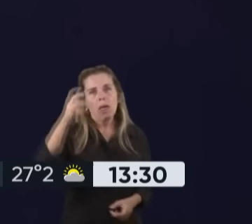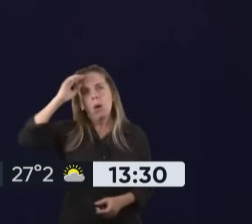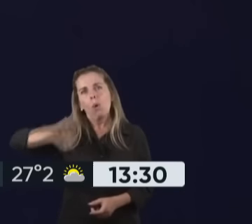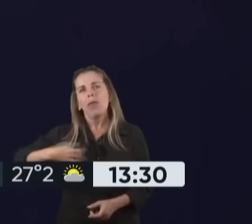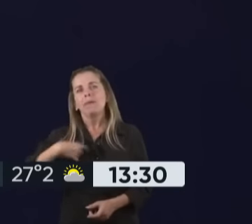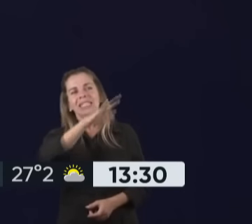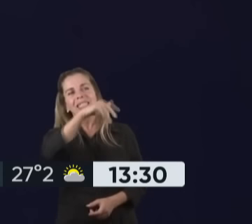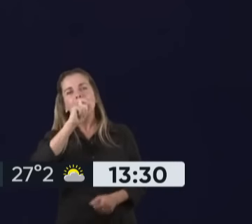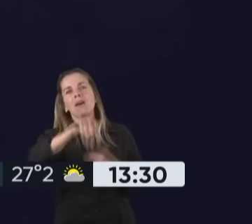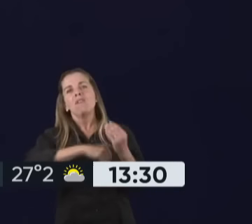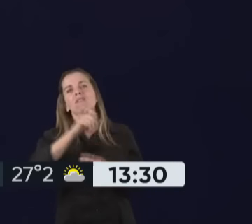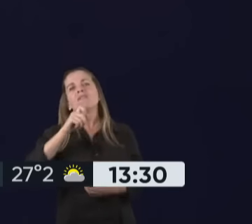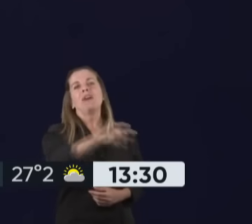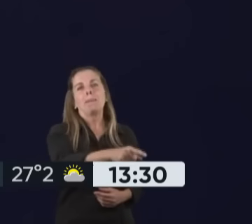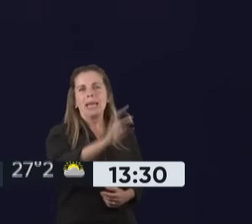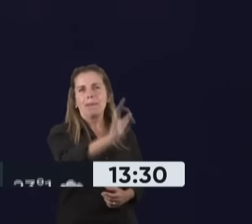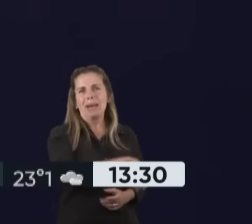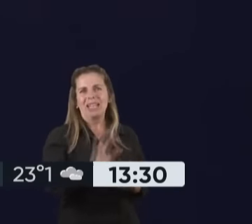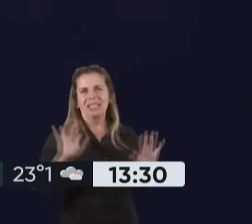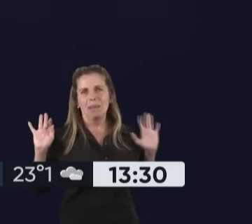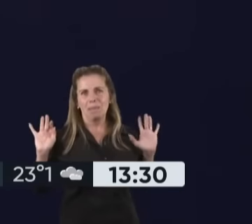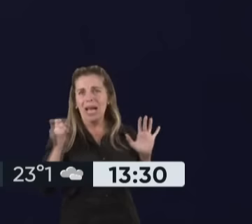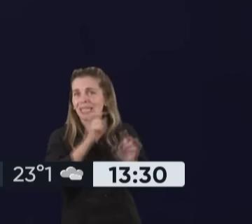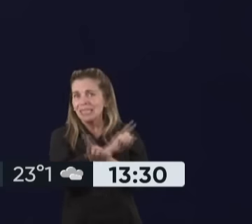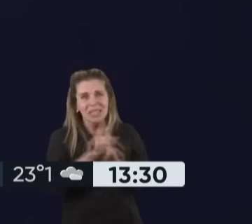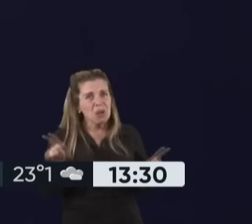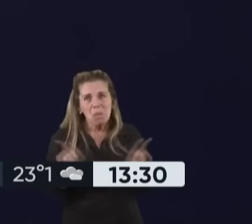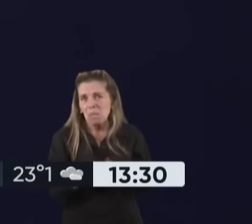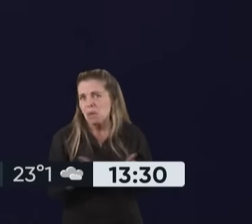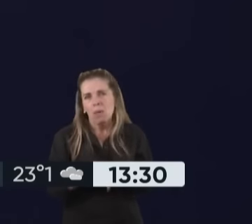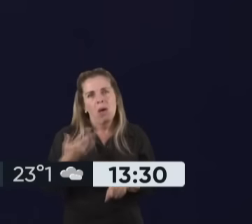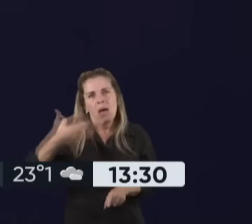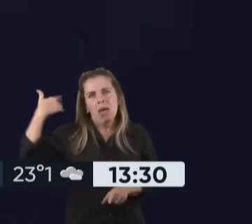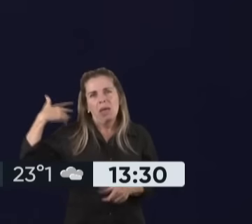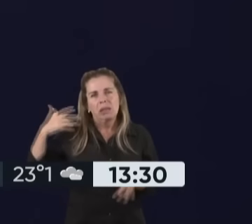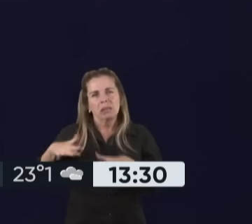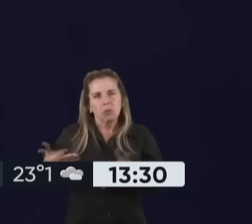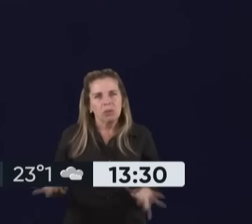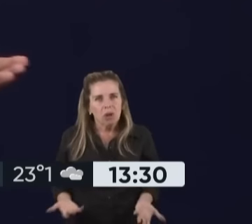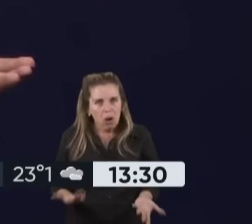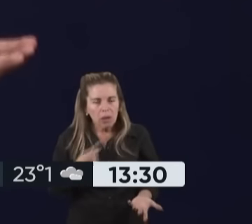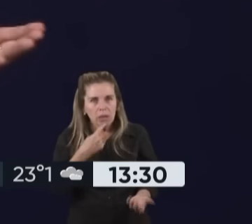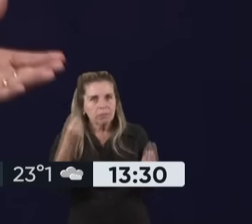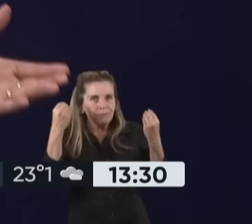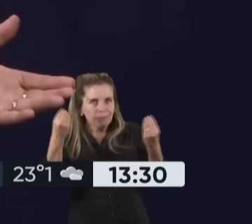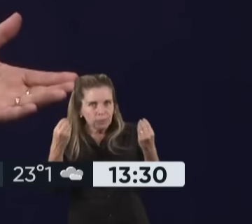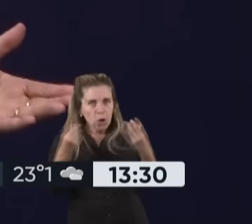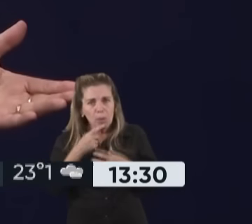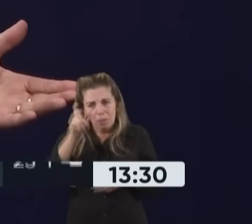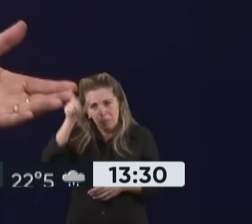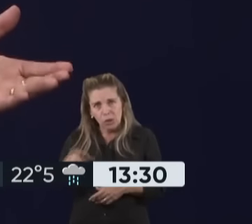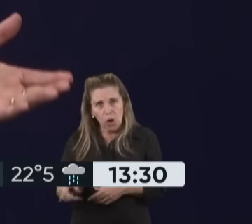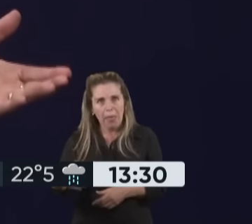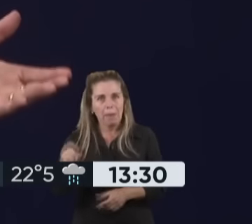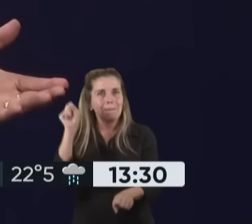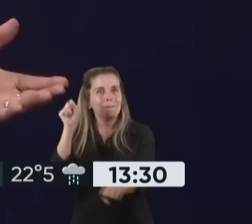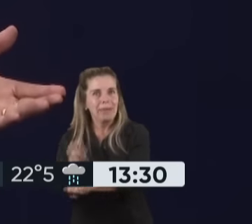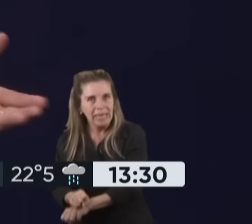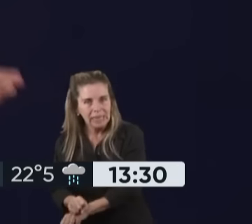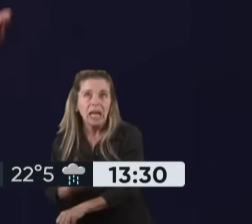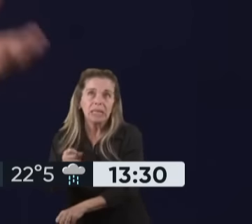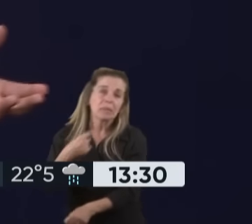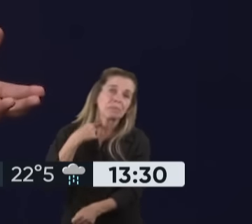si no, volvemos a tener los casos de aquellos que después decimos, ¿y cómo? ¿Este no tenía que estar preso? Sí, tenía que